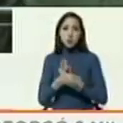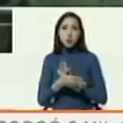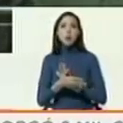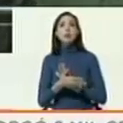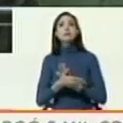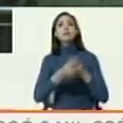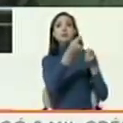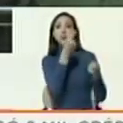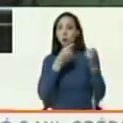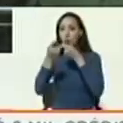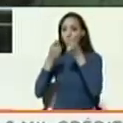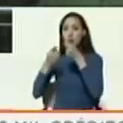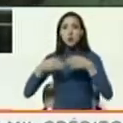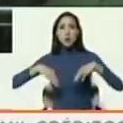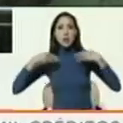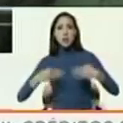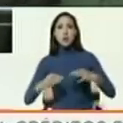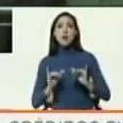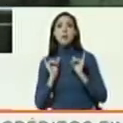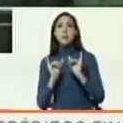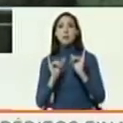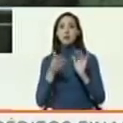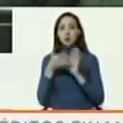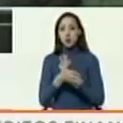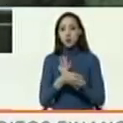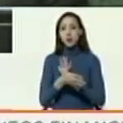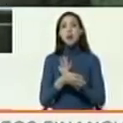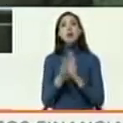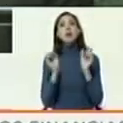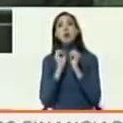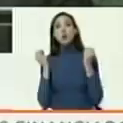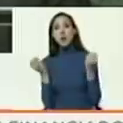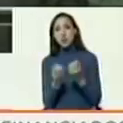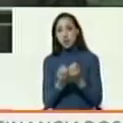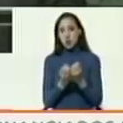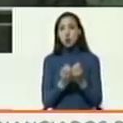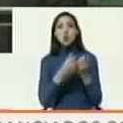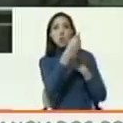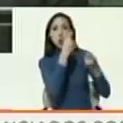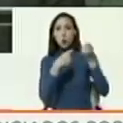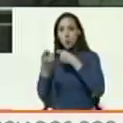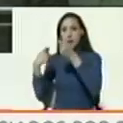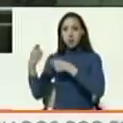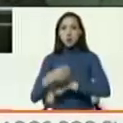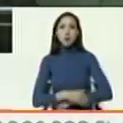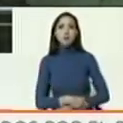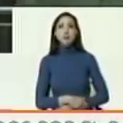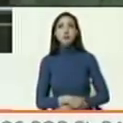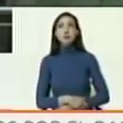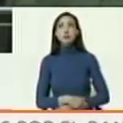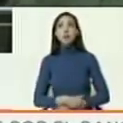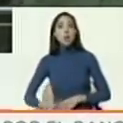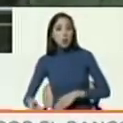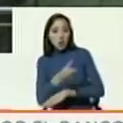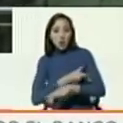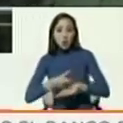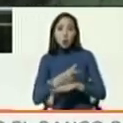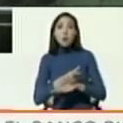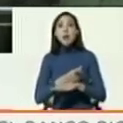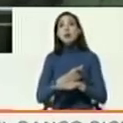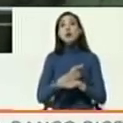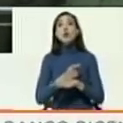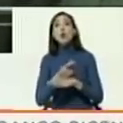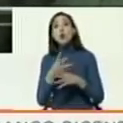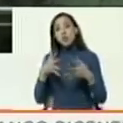comercio y la naturaleza misma de la Organización Mundial de Comercio, OMC. El gobierno de Estados Unidos de América